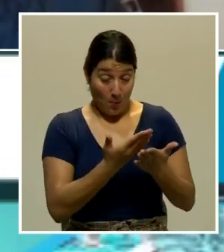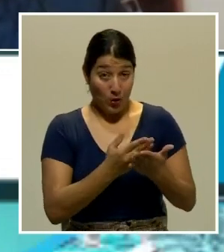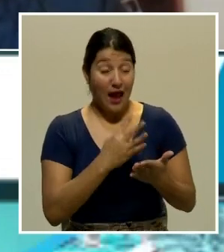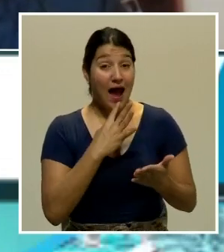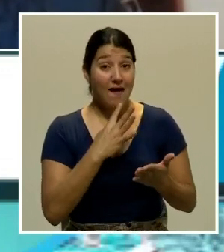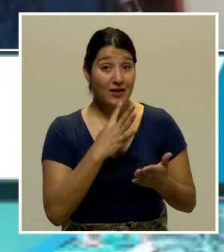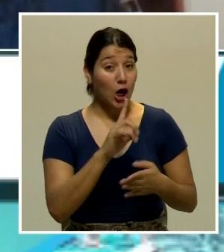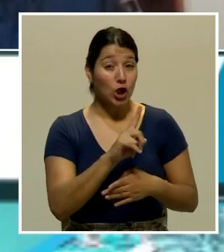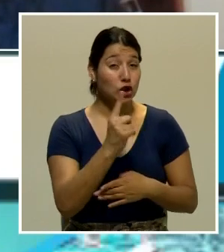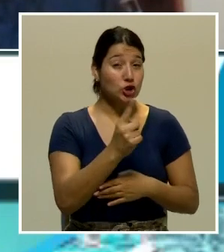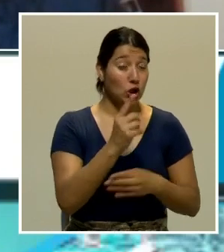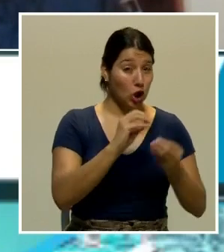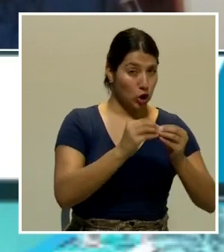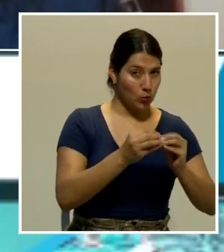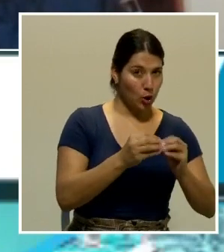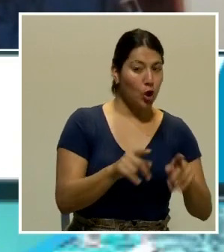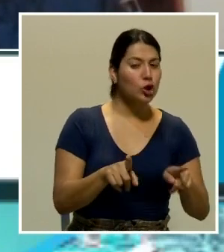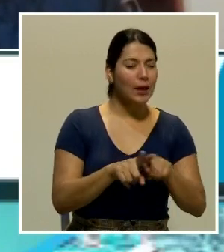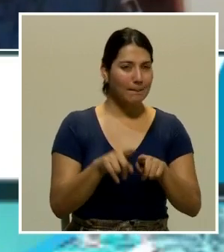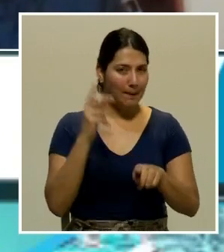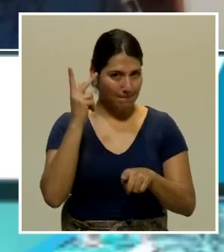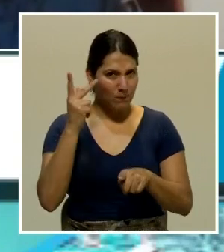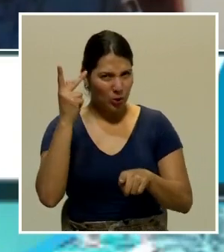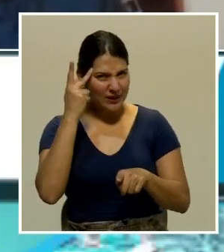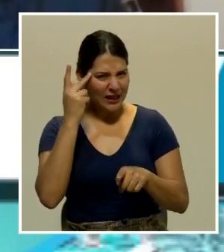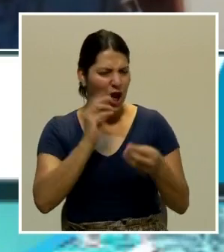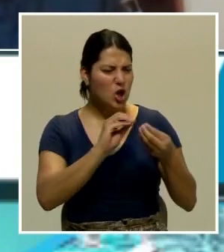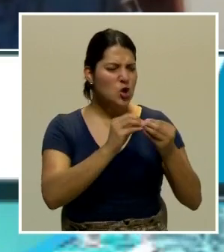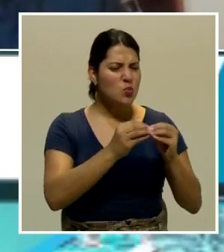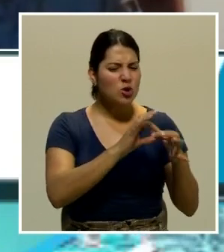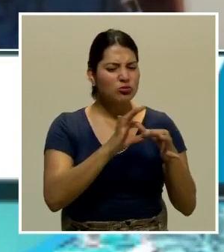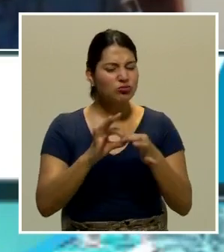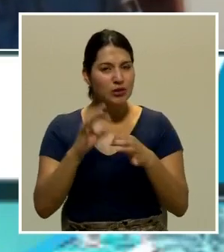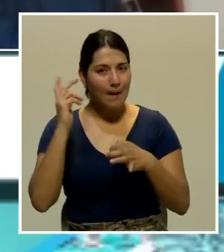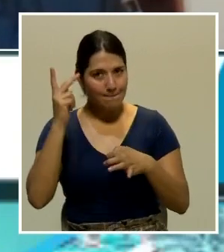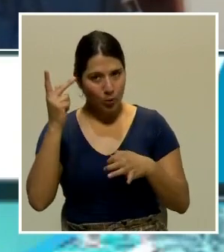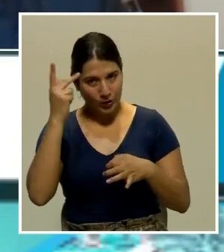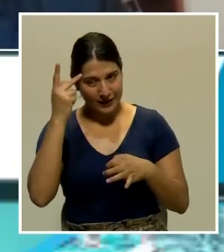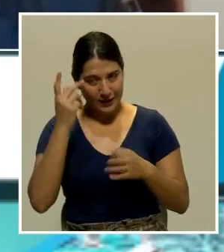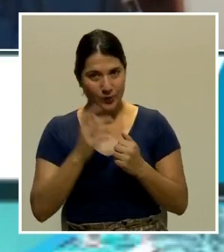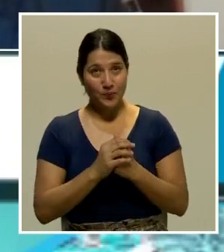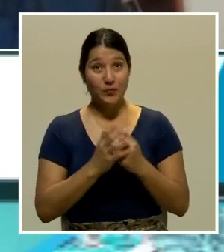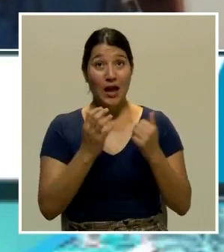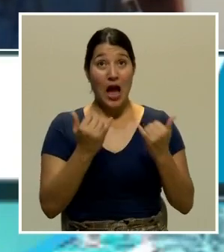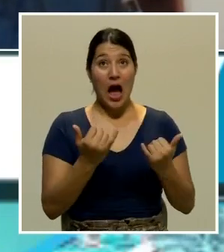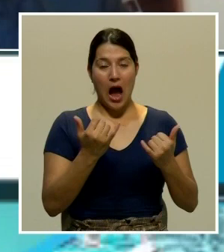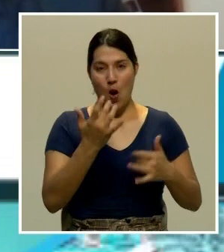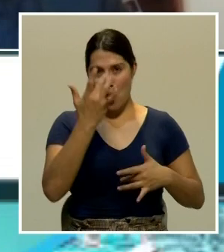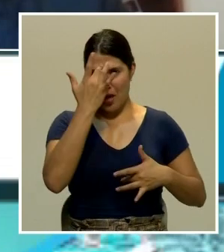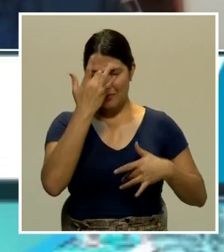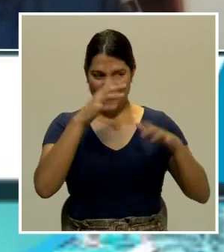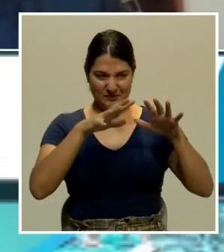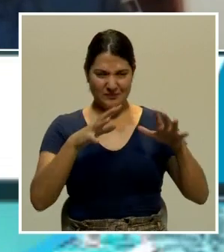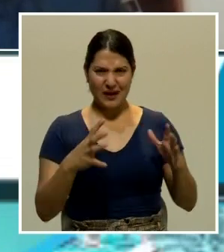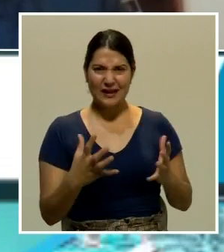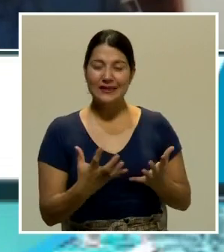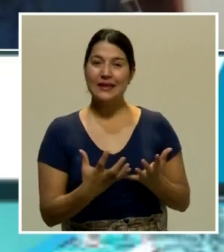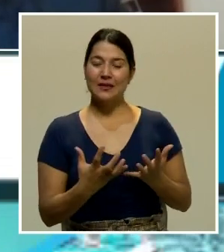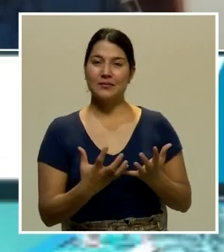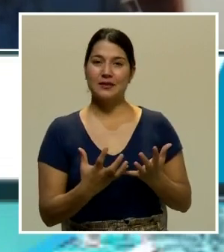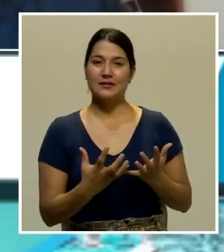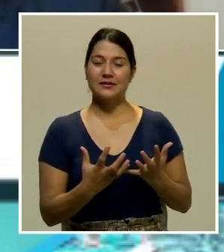números, hablemos de números aplicados a política. En esta pandemia hay sectores con